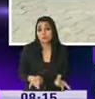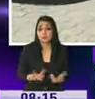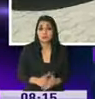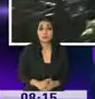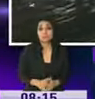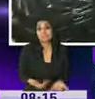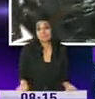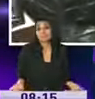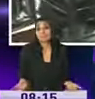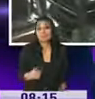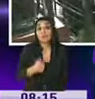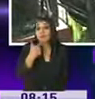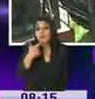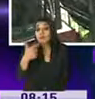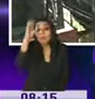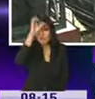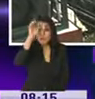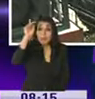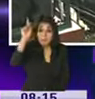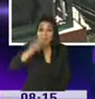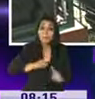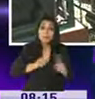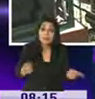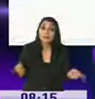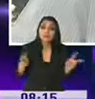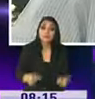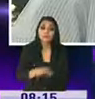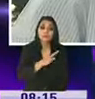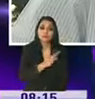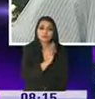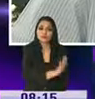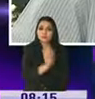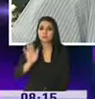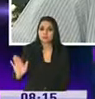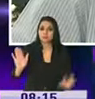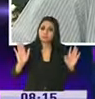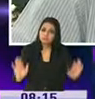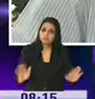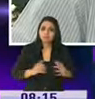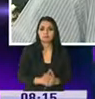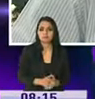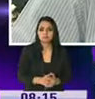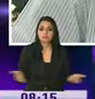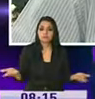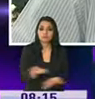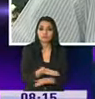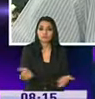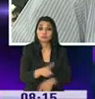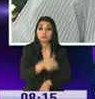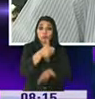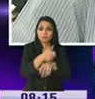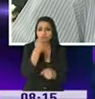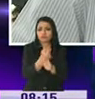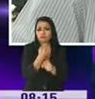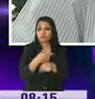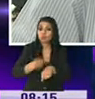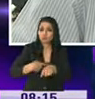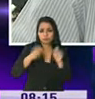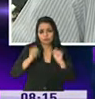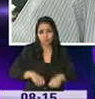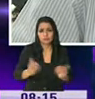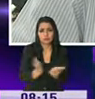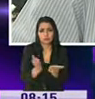de las rutas, digo yo. Pero también hay que generar conciencia, y la conciencia va de lado y lado. La autoridad trabaja fuertemente para evitar